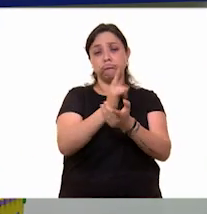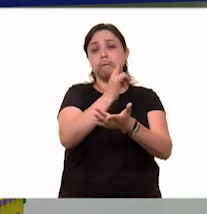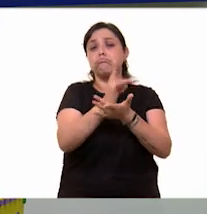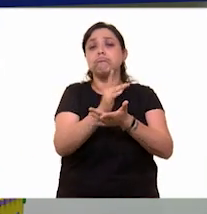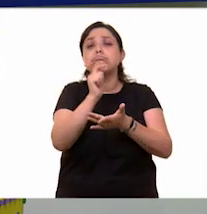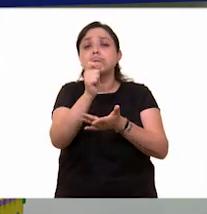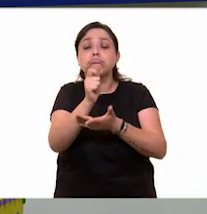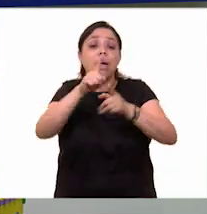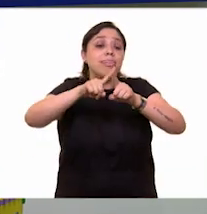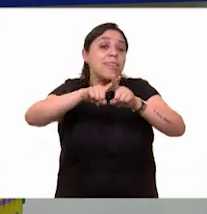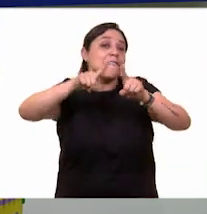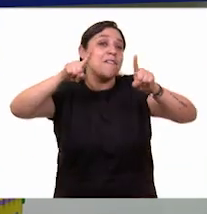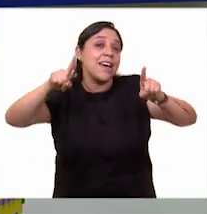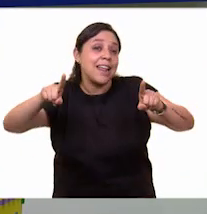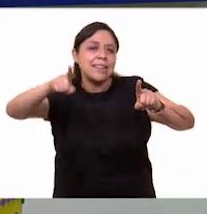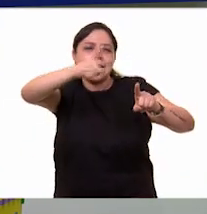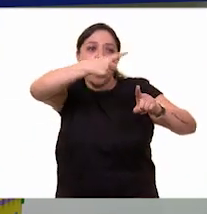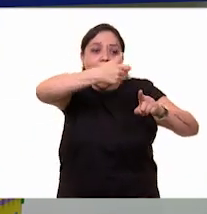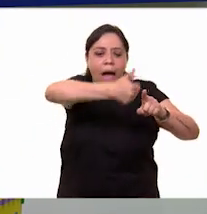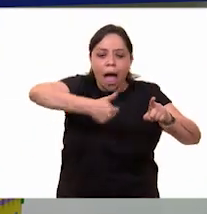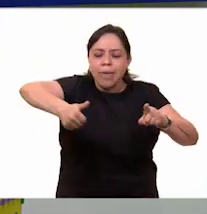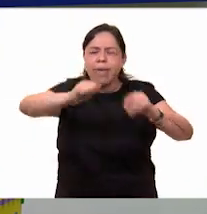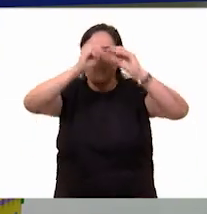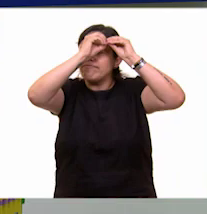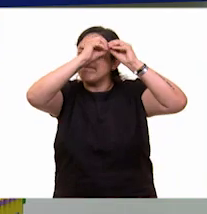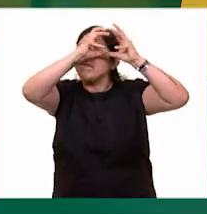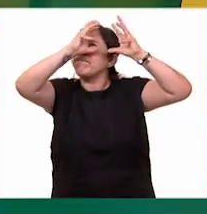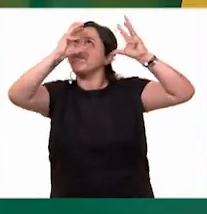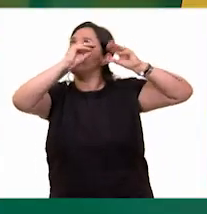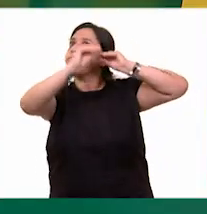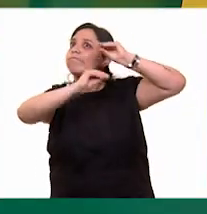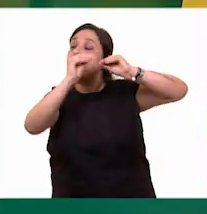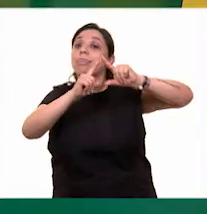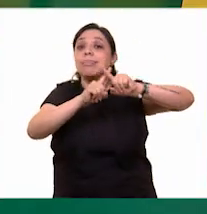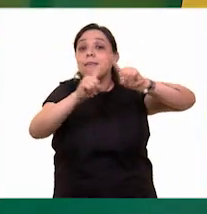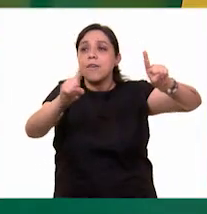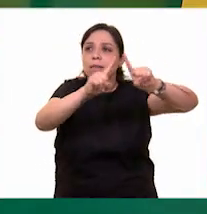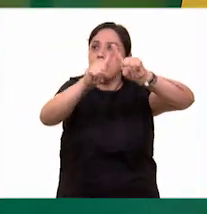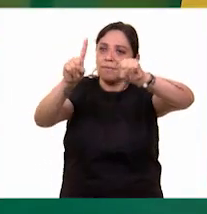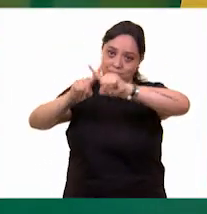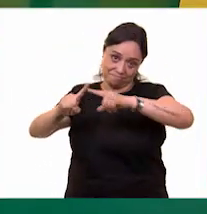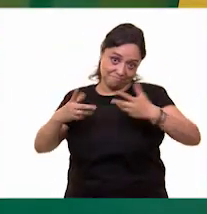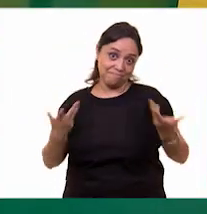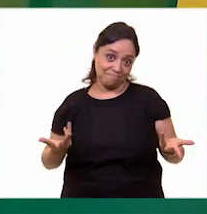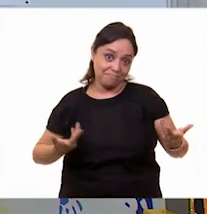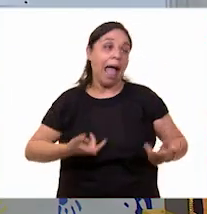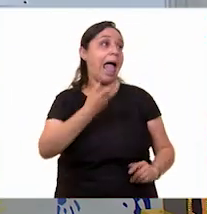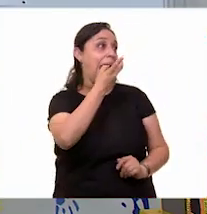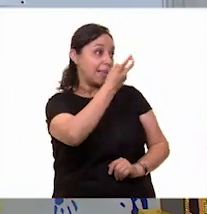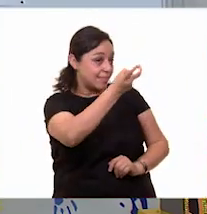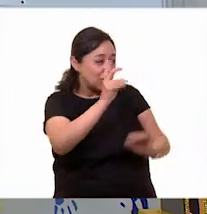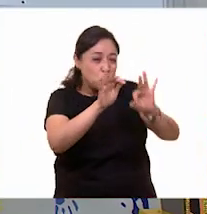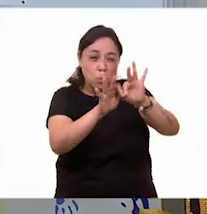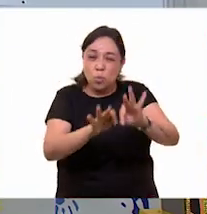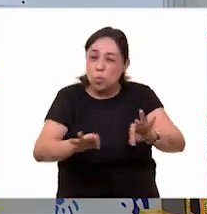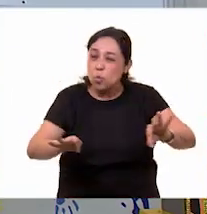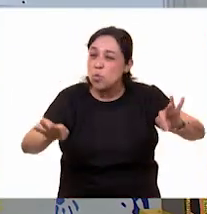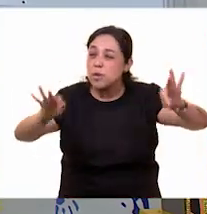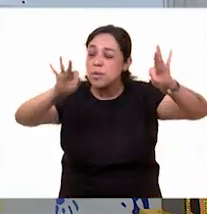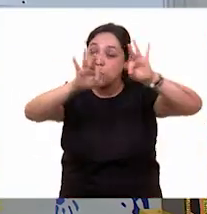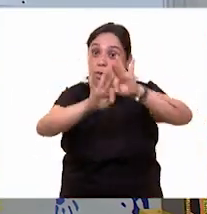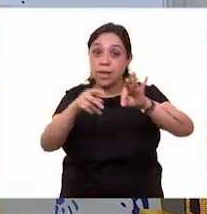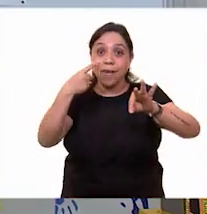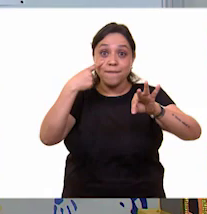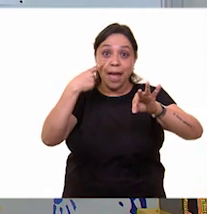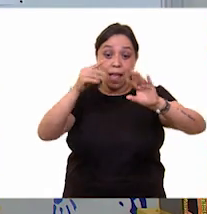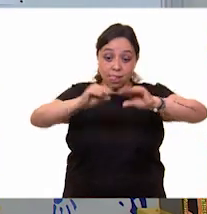los imaginamos de una forma diferente y eso está muy bien. Así es, Oscar. Lo que acabas de decir es muy importante. Los manteles